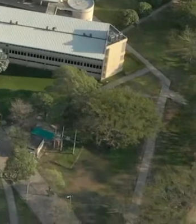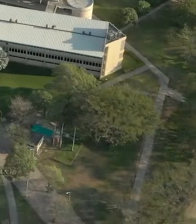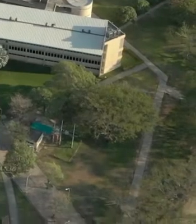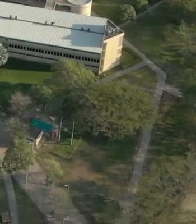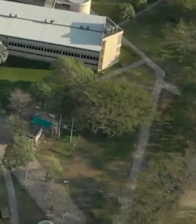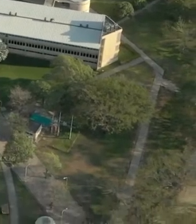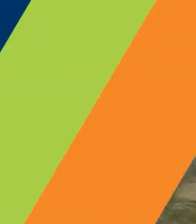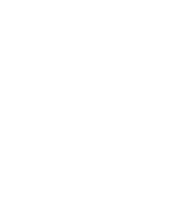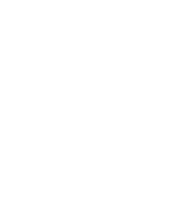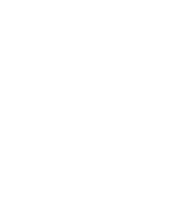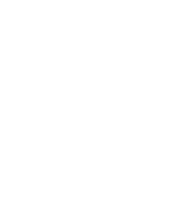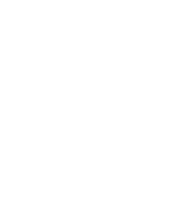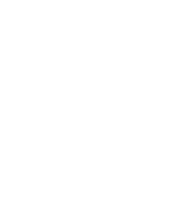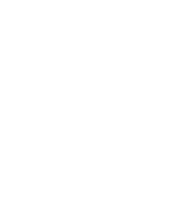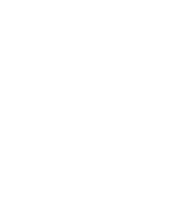El